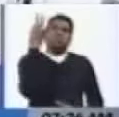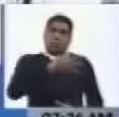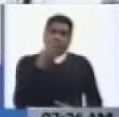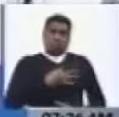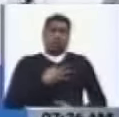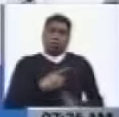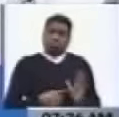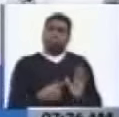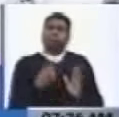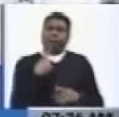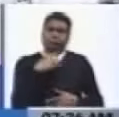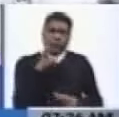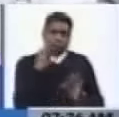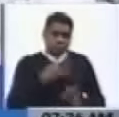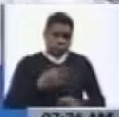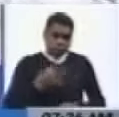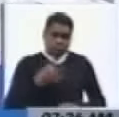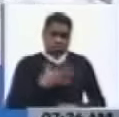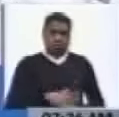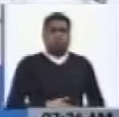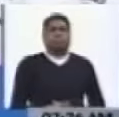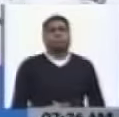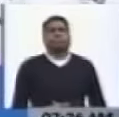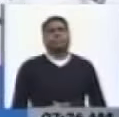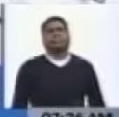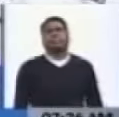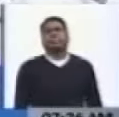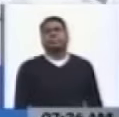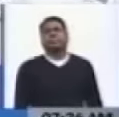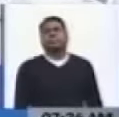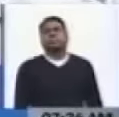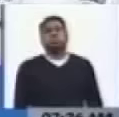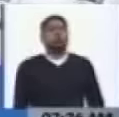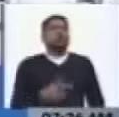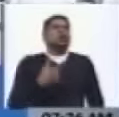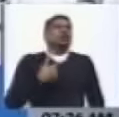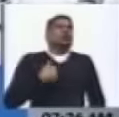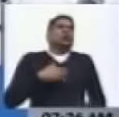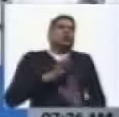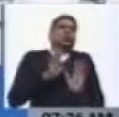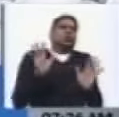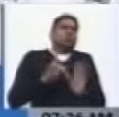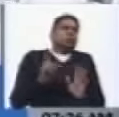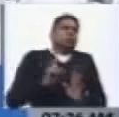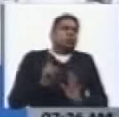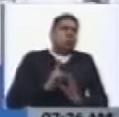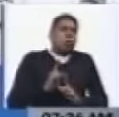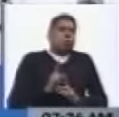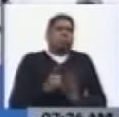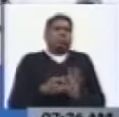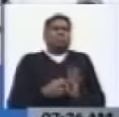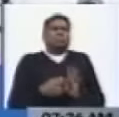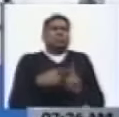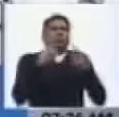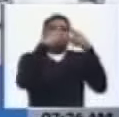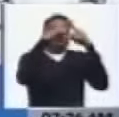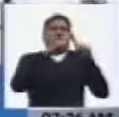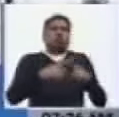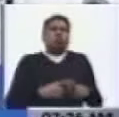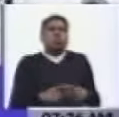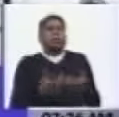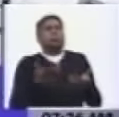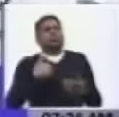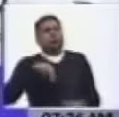efectivamente no tuvimos el impacto esperado. Es decir, nosotros